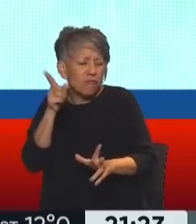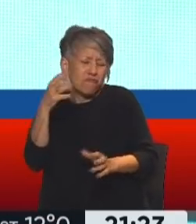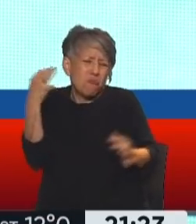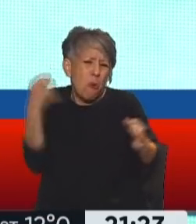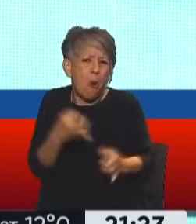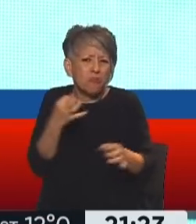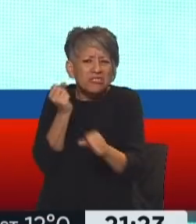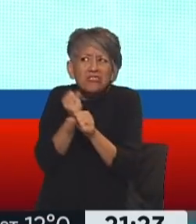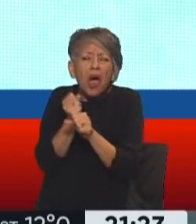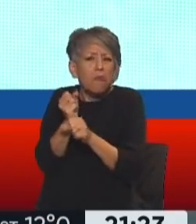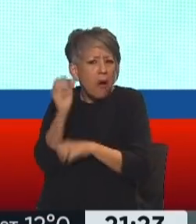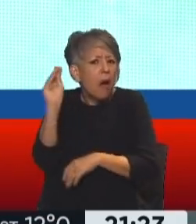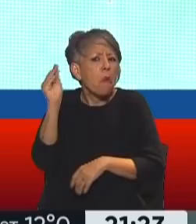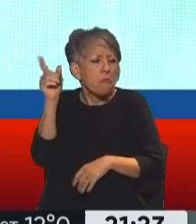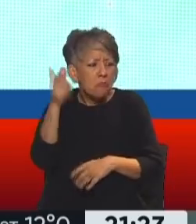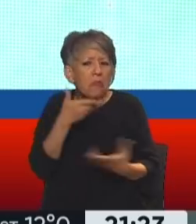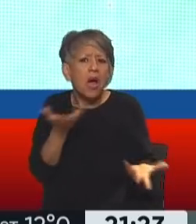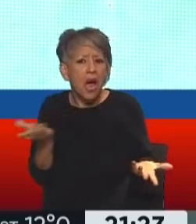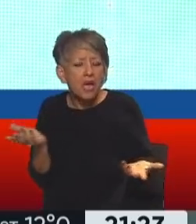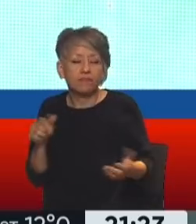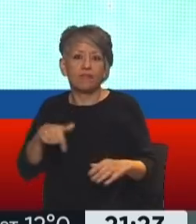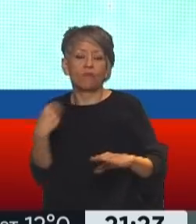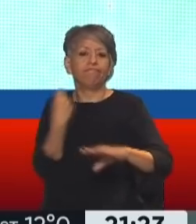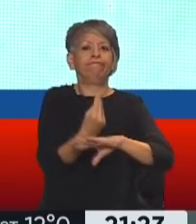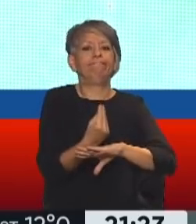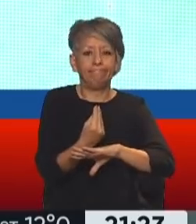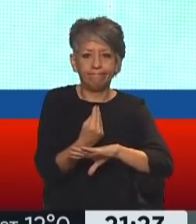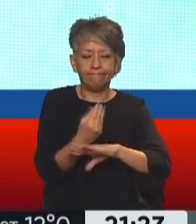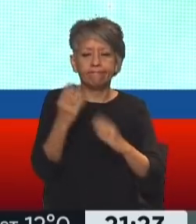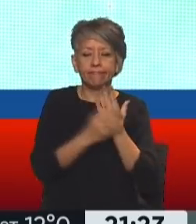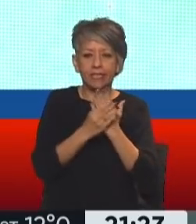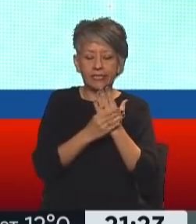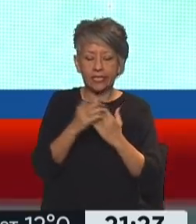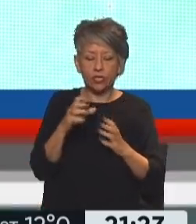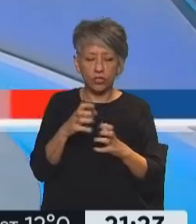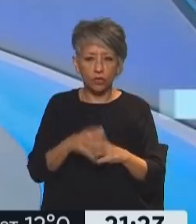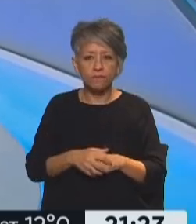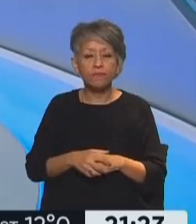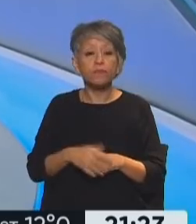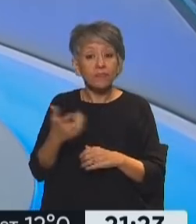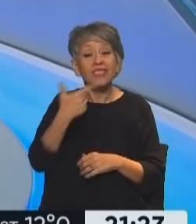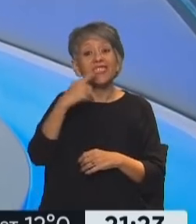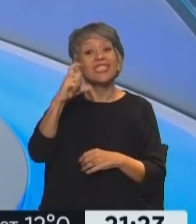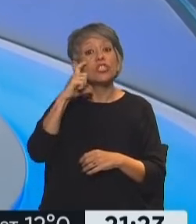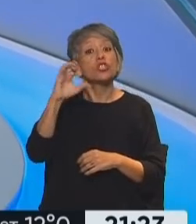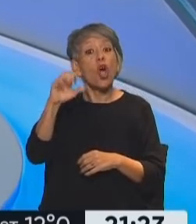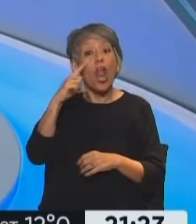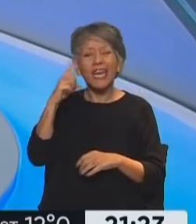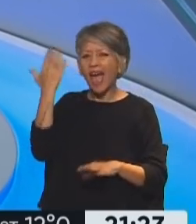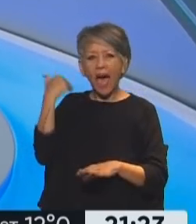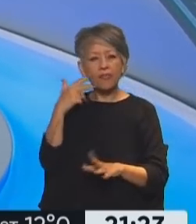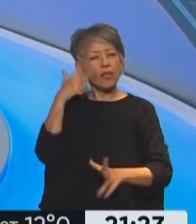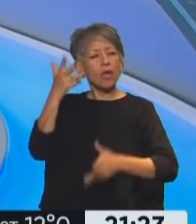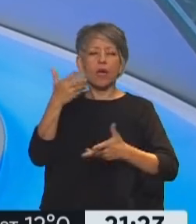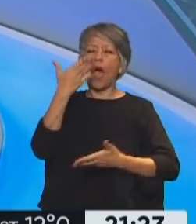que ocupará a partir de las próximas horas frente al Ministerio de Desarrollo. Las últimas veces que habló Daniel Scioli justamente tenía que ver con las negociaciones para que Argentina